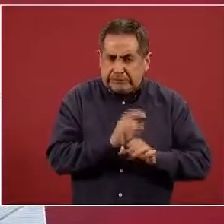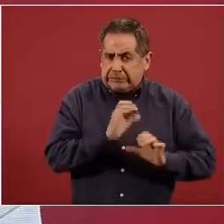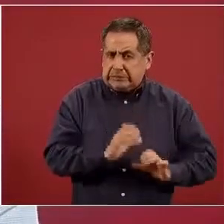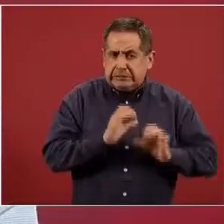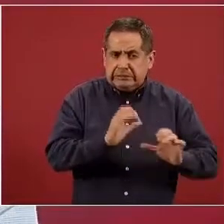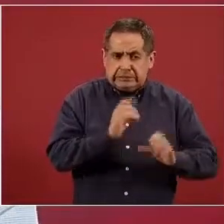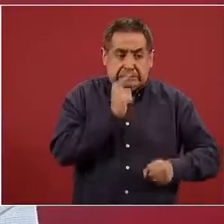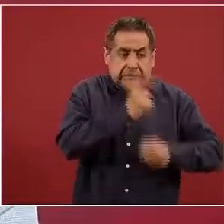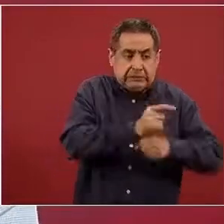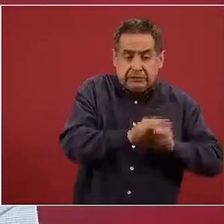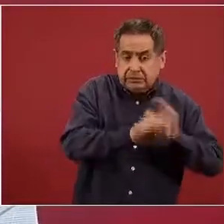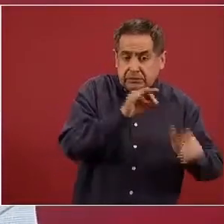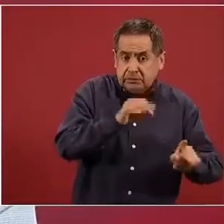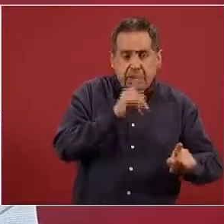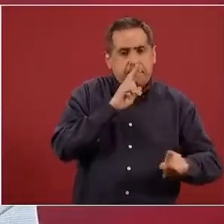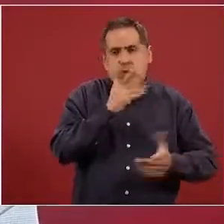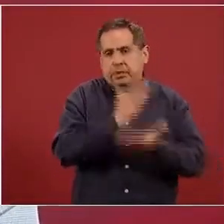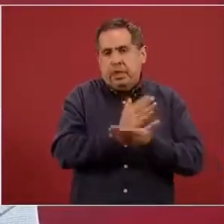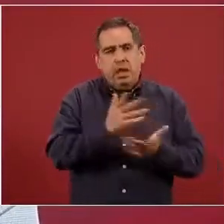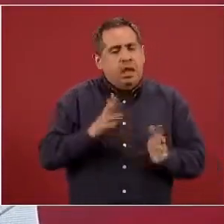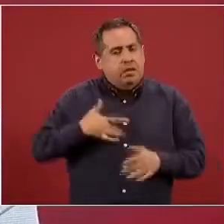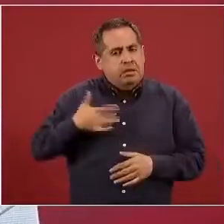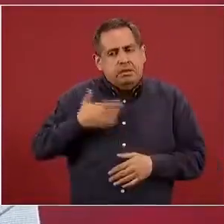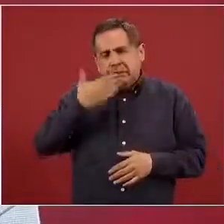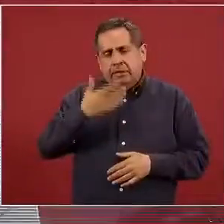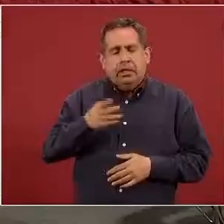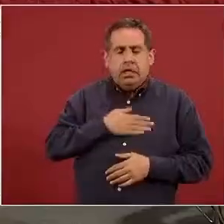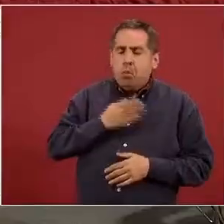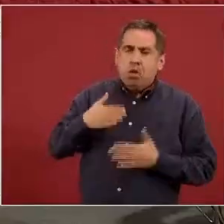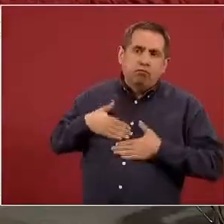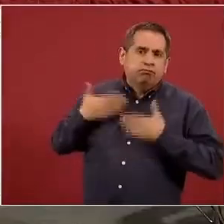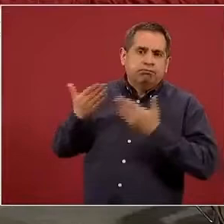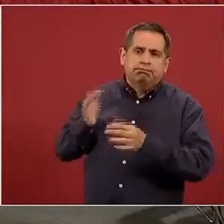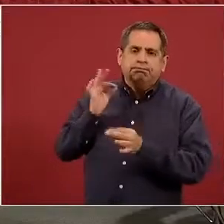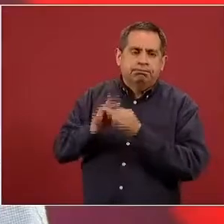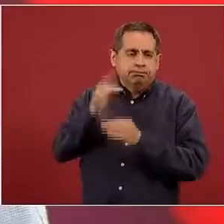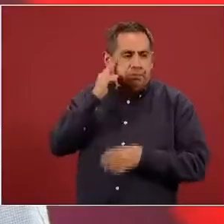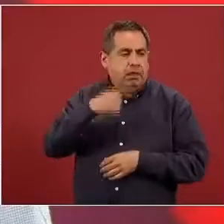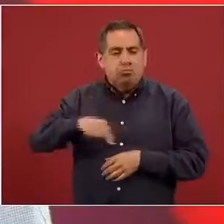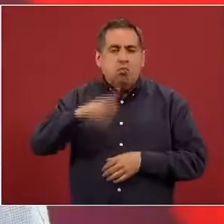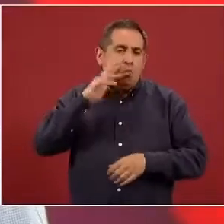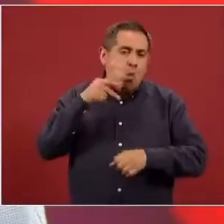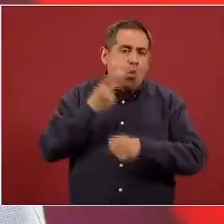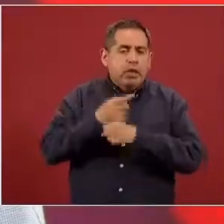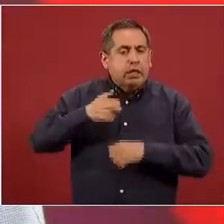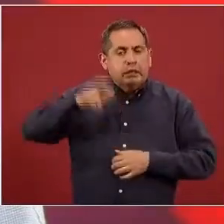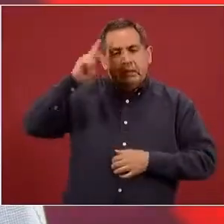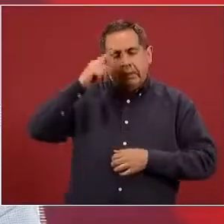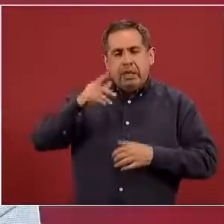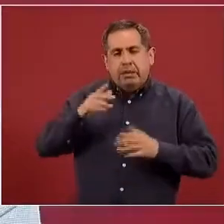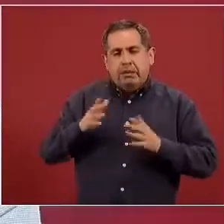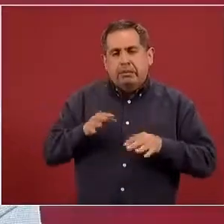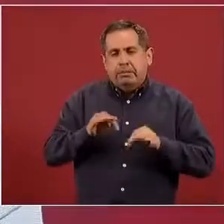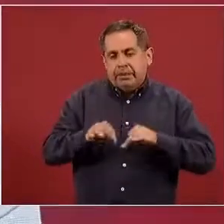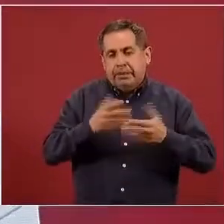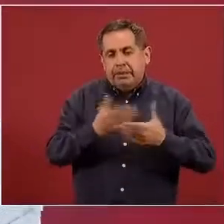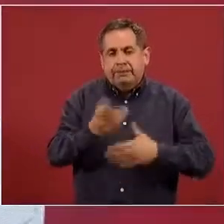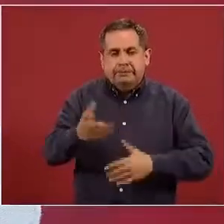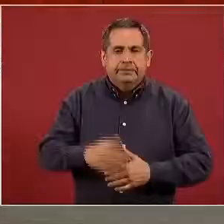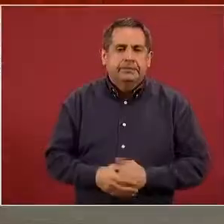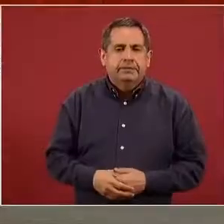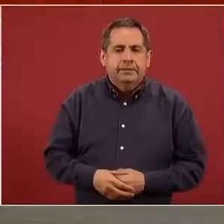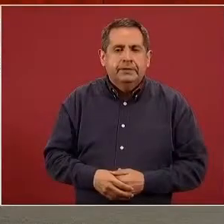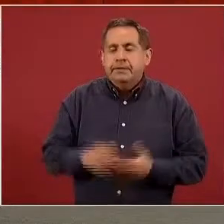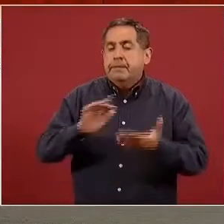de detectar, analizar y evaluar los riesgos de las personas voluntarias que participan en el ensayo clínico.